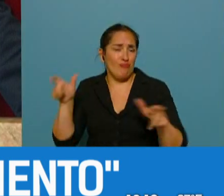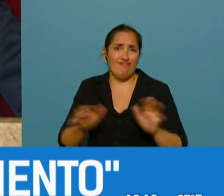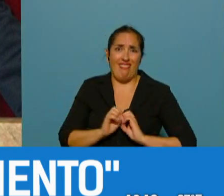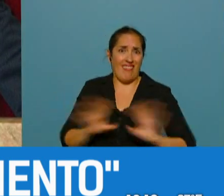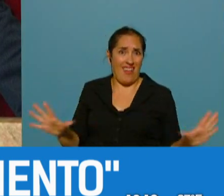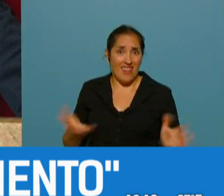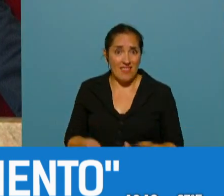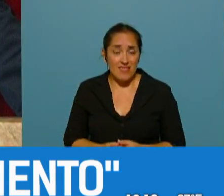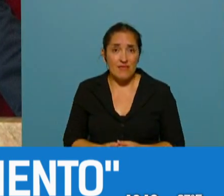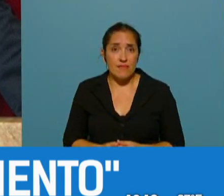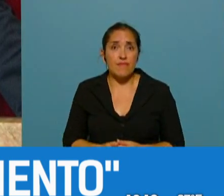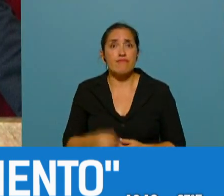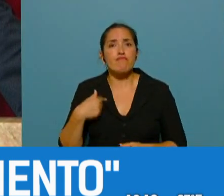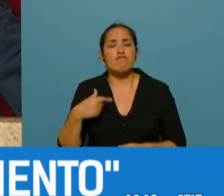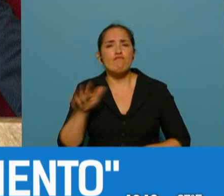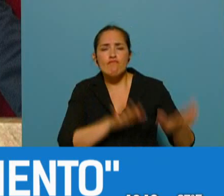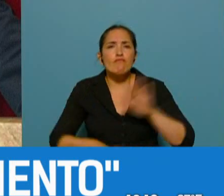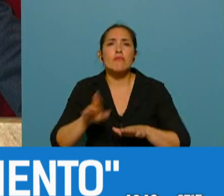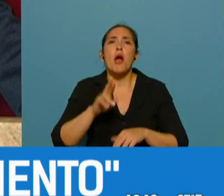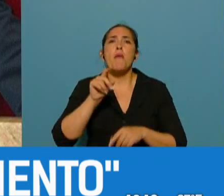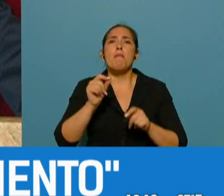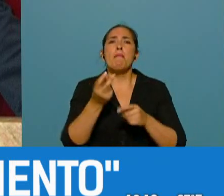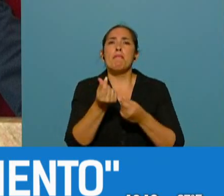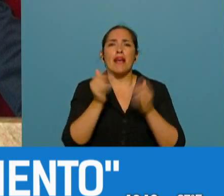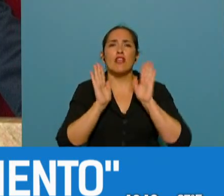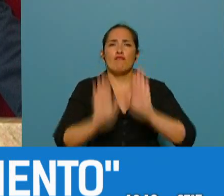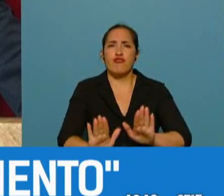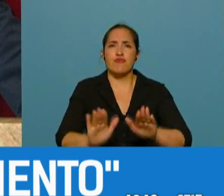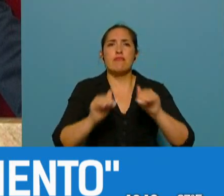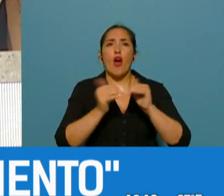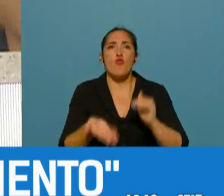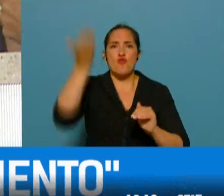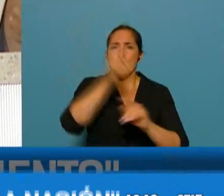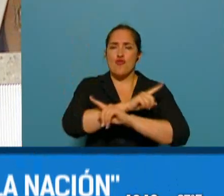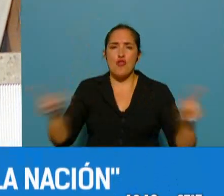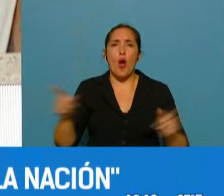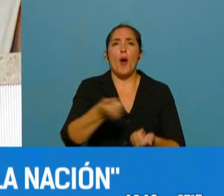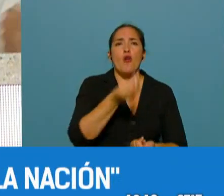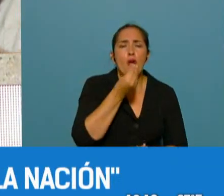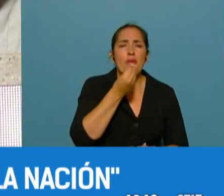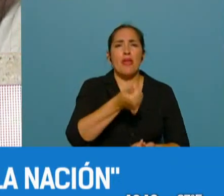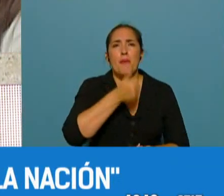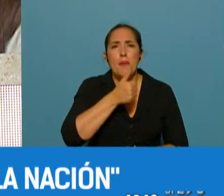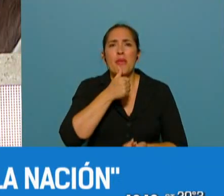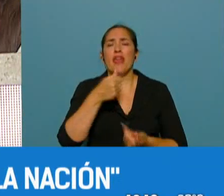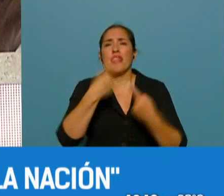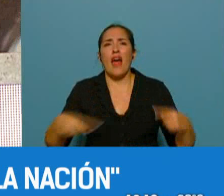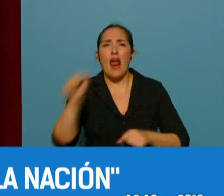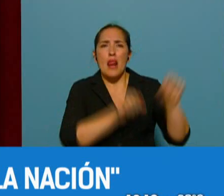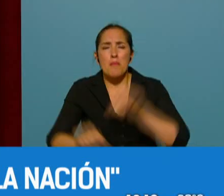atravesábamos. Dispusimos en marzo el congelamiento de los precios de alimentos, bebidas, productos de limpieza e higiene